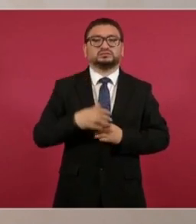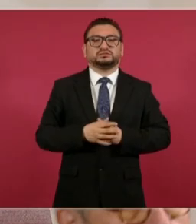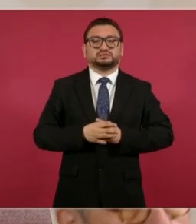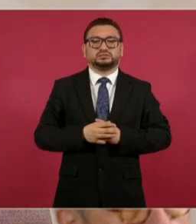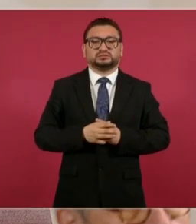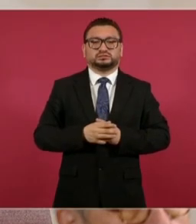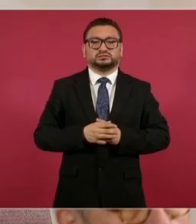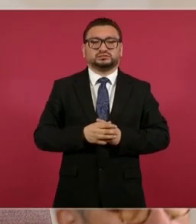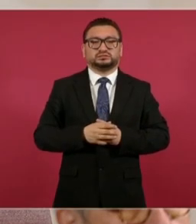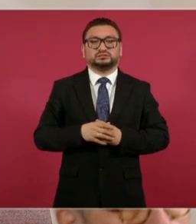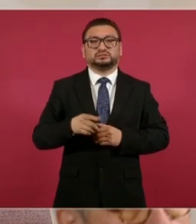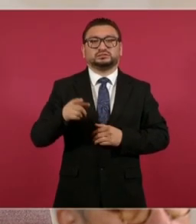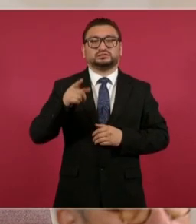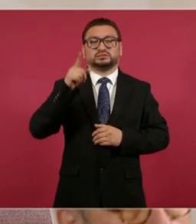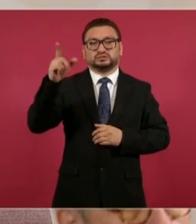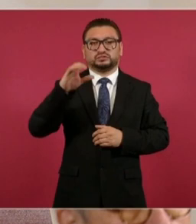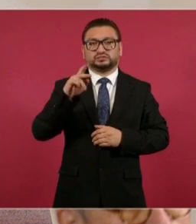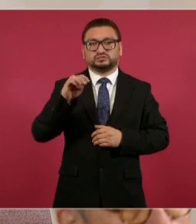en